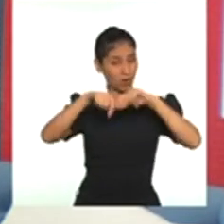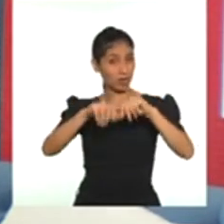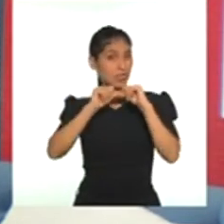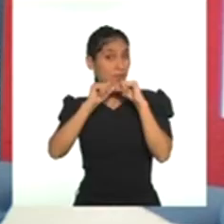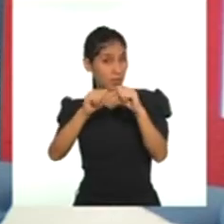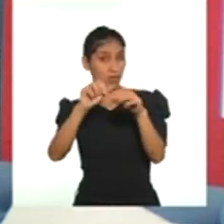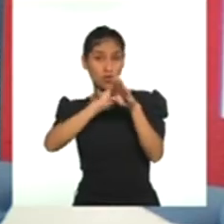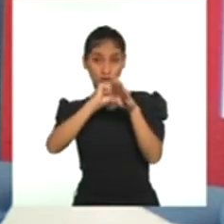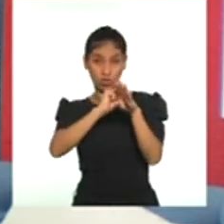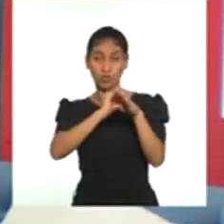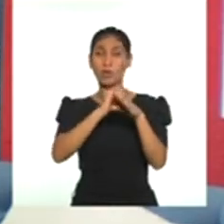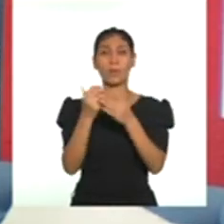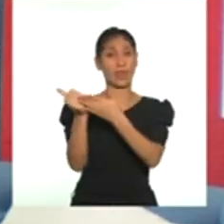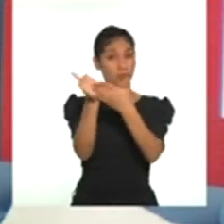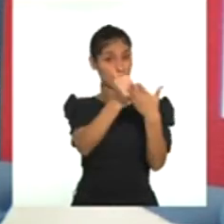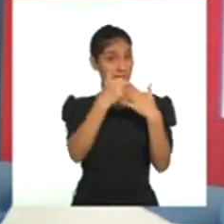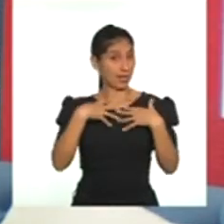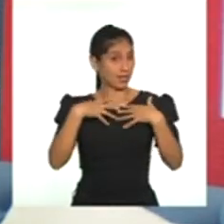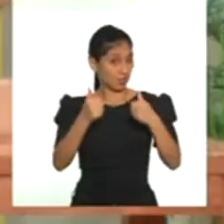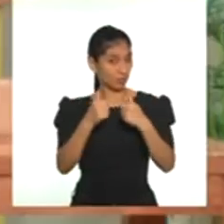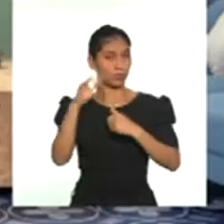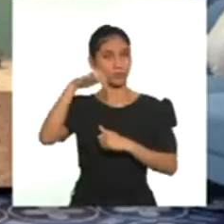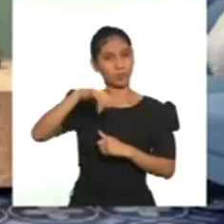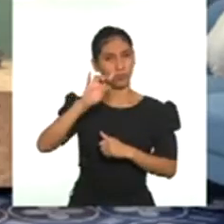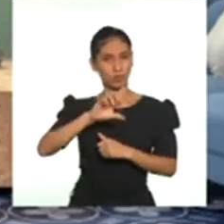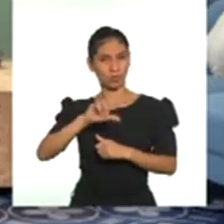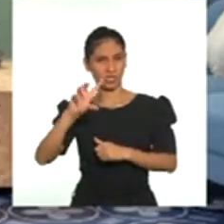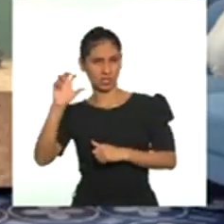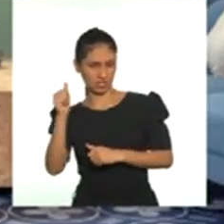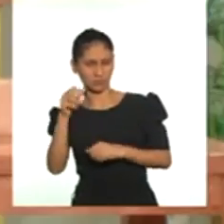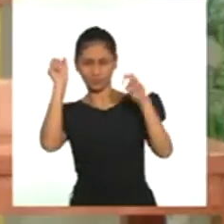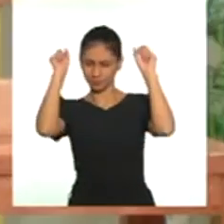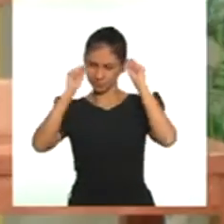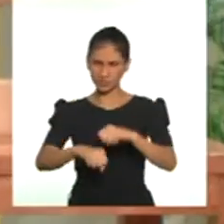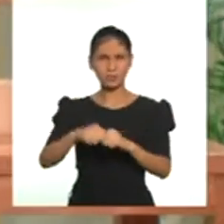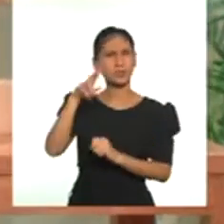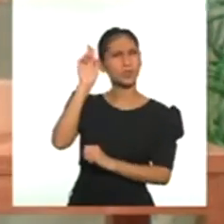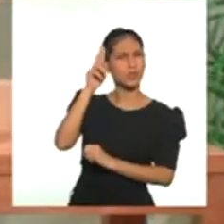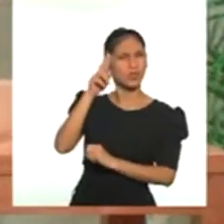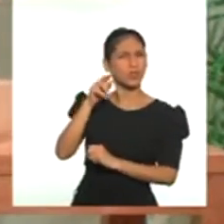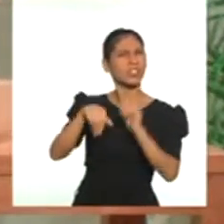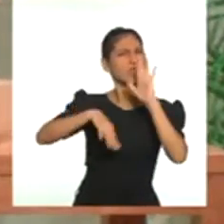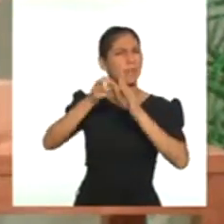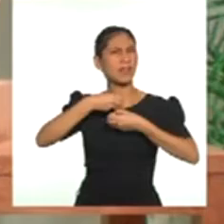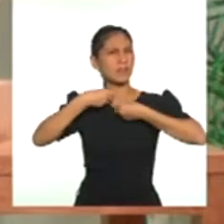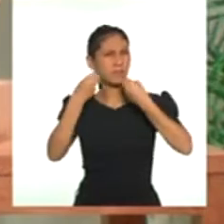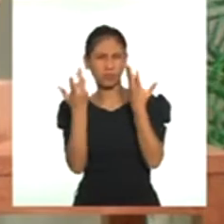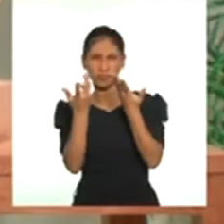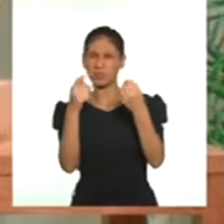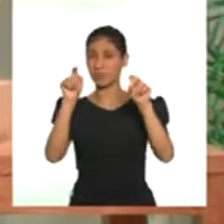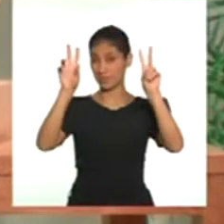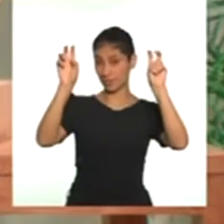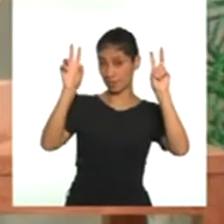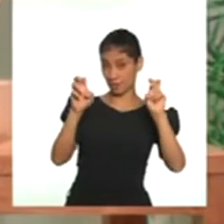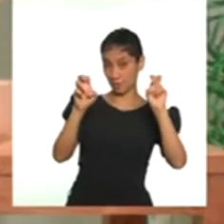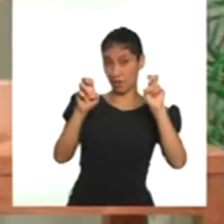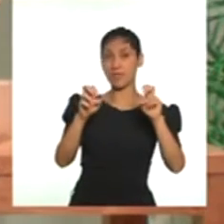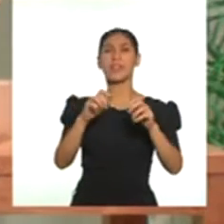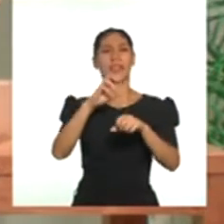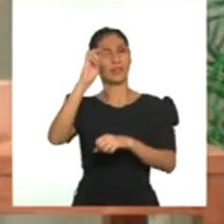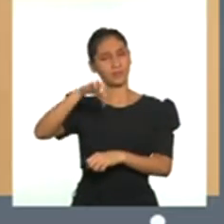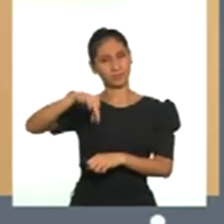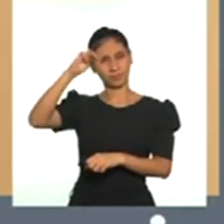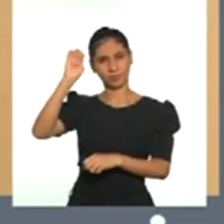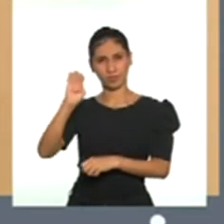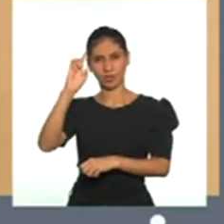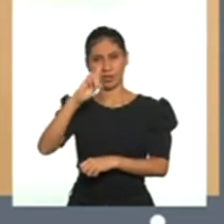para fortalecer nuestro sistema de salud pública. Así es, Brigitte. Profesor, ¿qué más nos puede decir sobre la medicina tradicional en nuestro